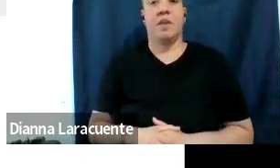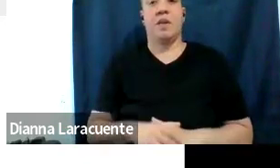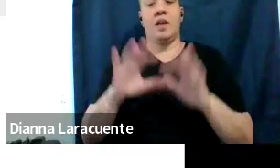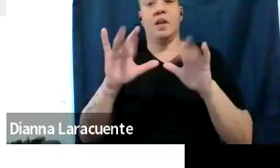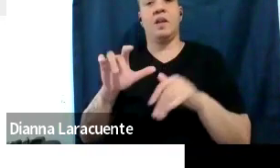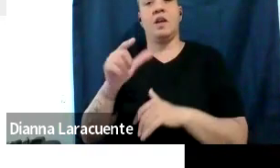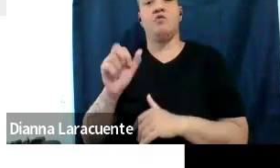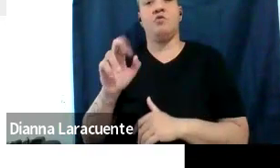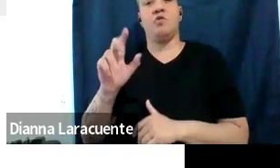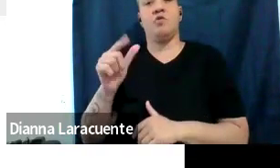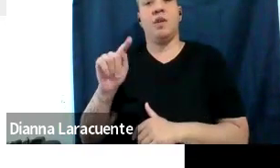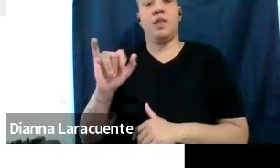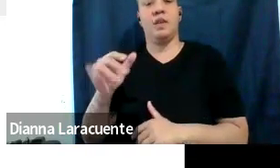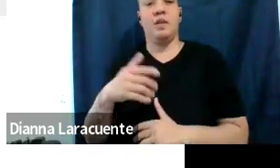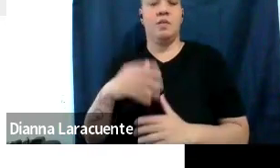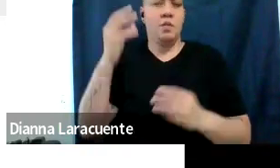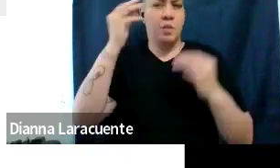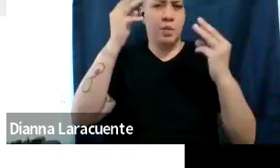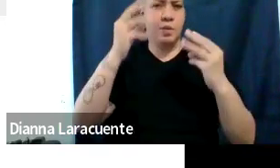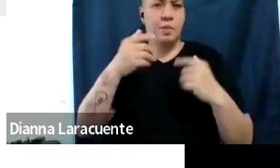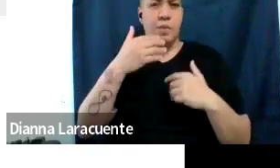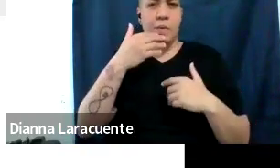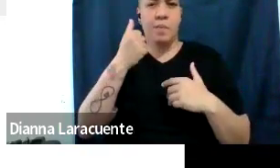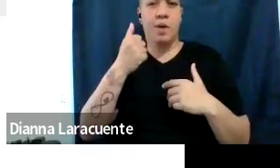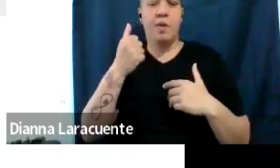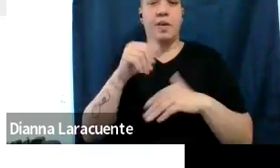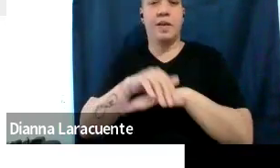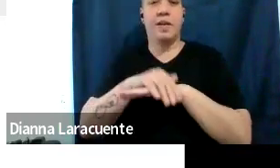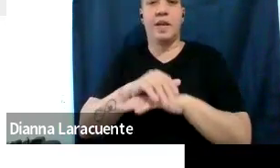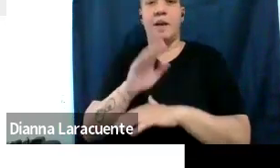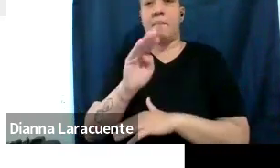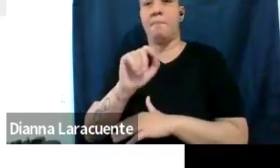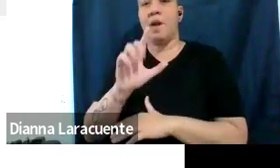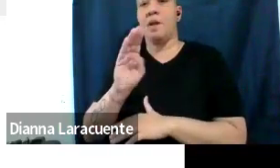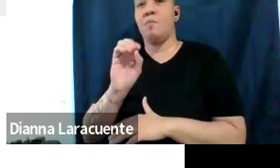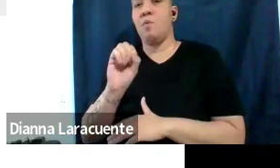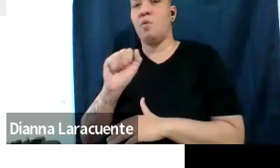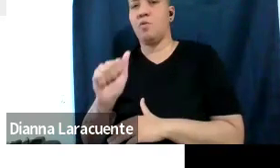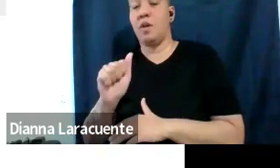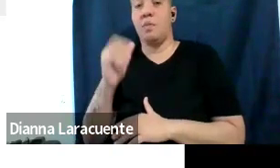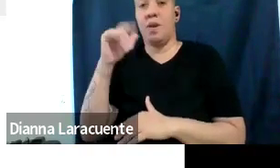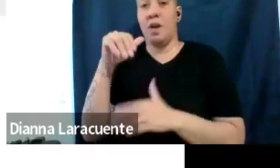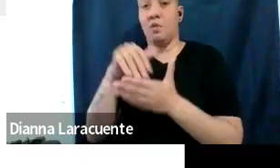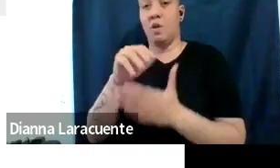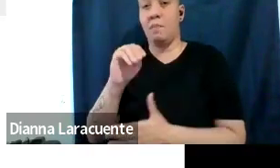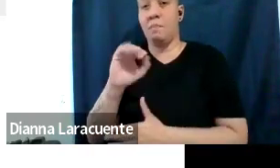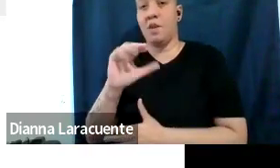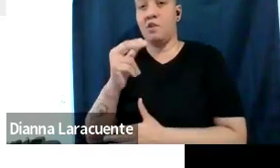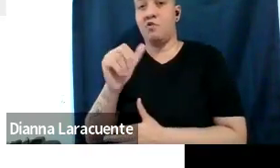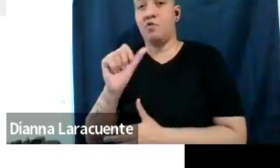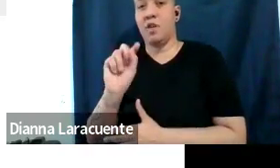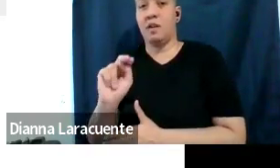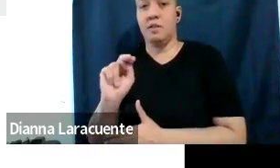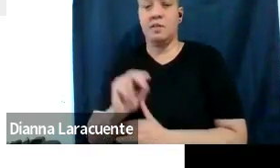preocupes, pronto voy a hablar mejor inglés que Barbosa, porque Barbosa había estudiado en Michigan, si no me equivoco. O